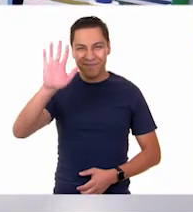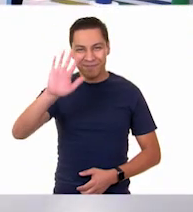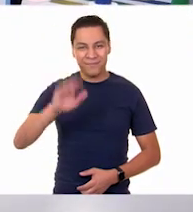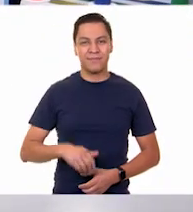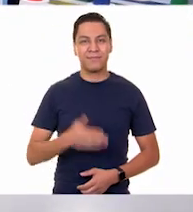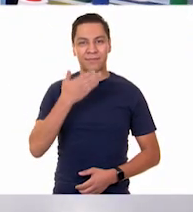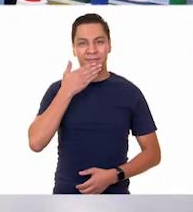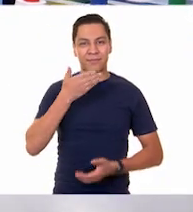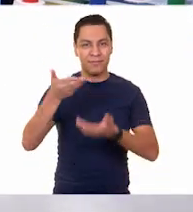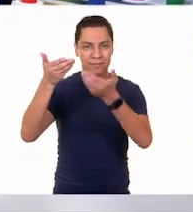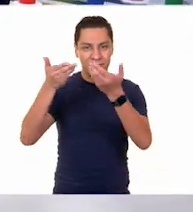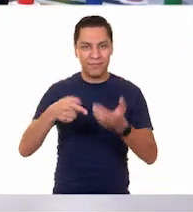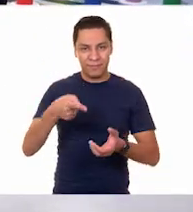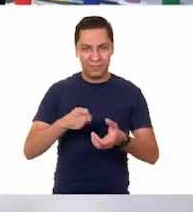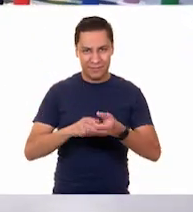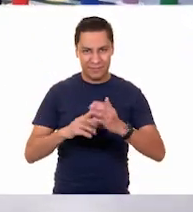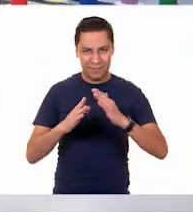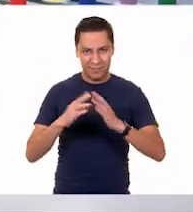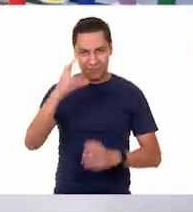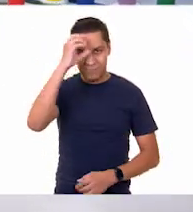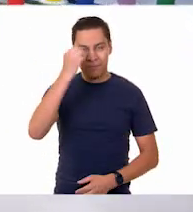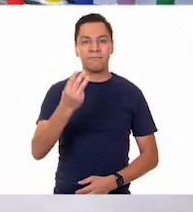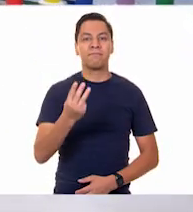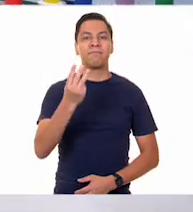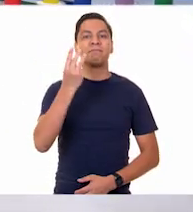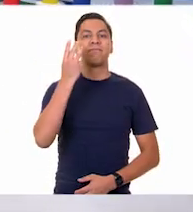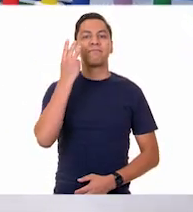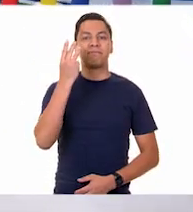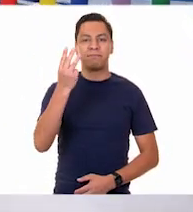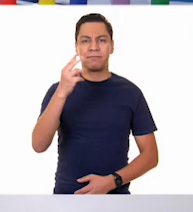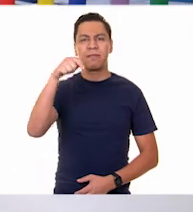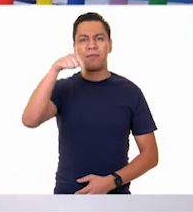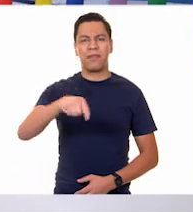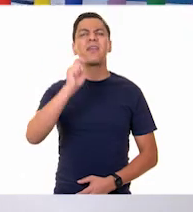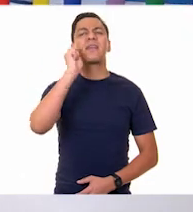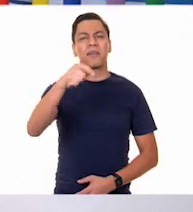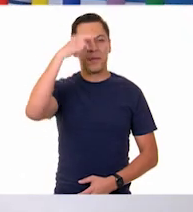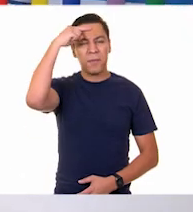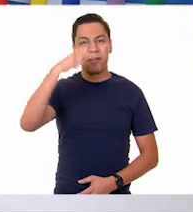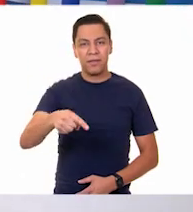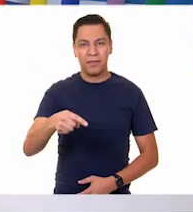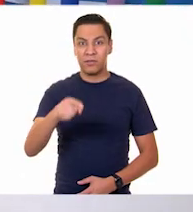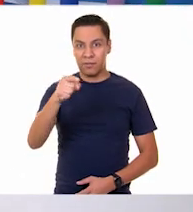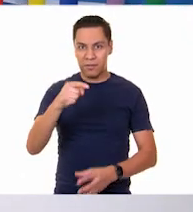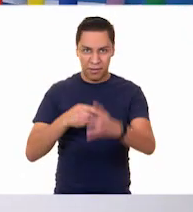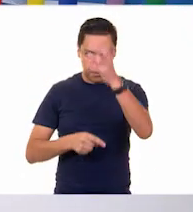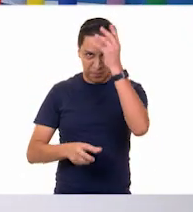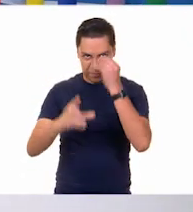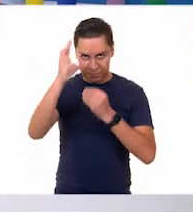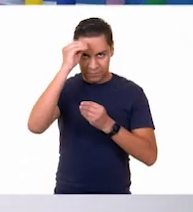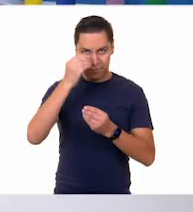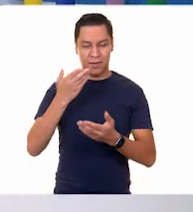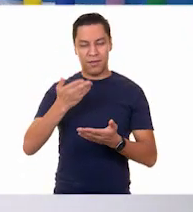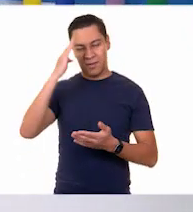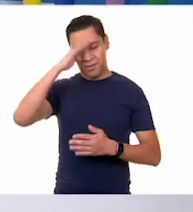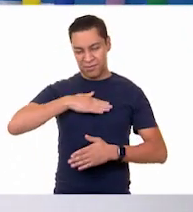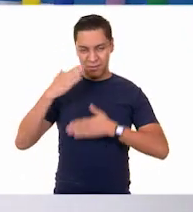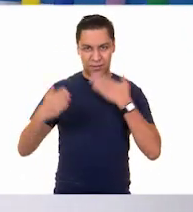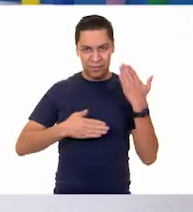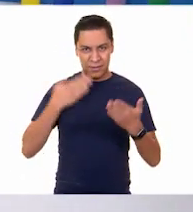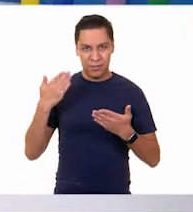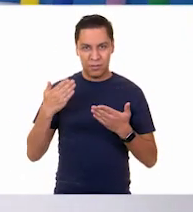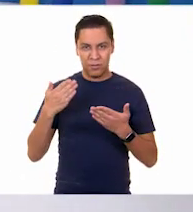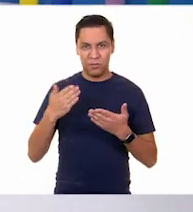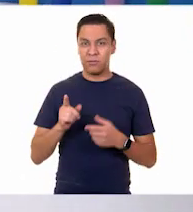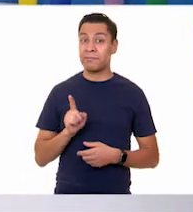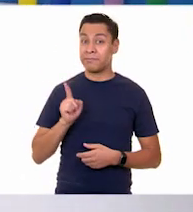Bienvenidas y bienvenidos a Aprende en Casa 3, un espacio en el que vamos a poder aprender y divertirnos desde nuestros hogares. Y hoy lo haremos de la mano